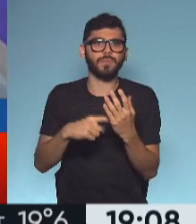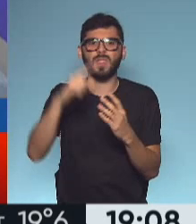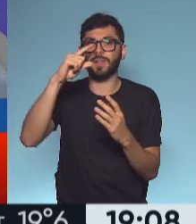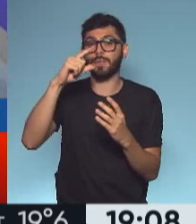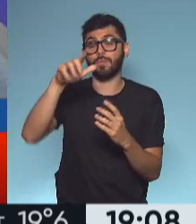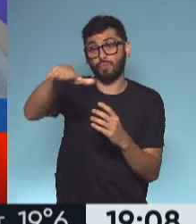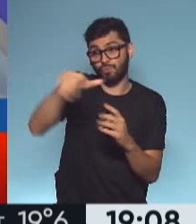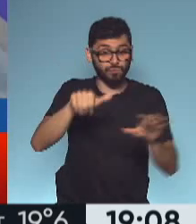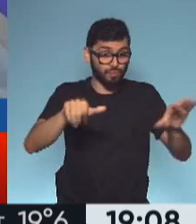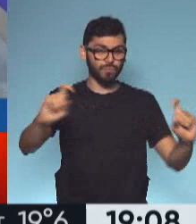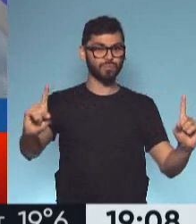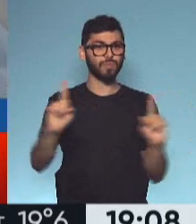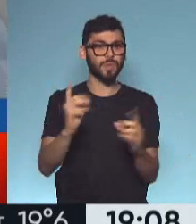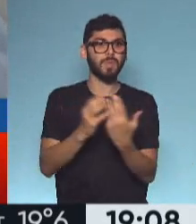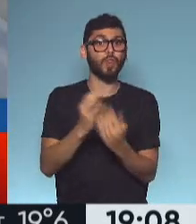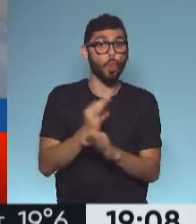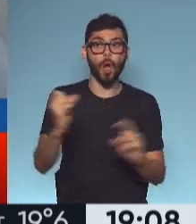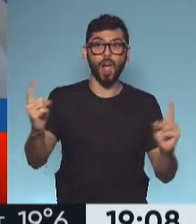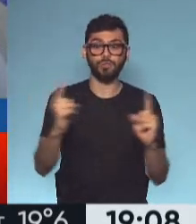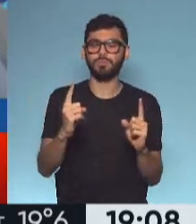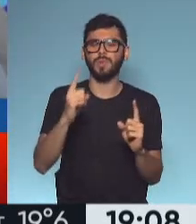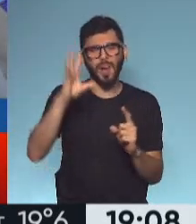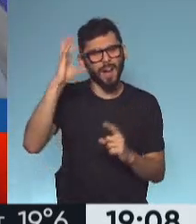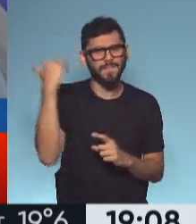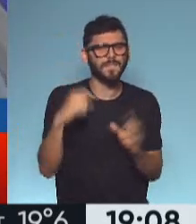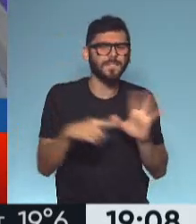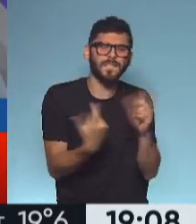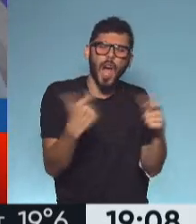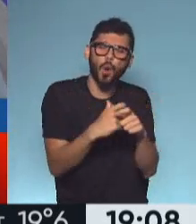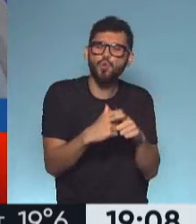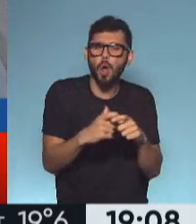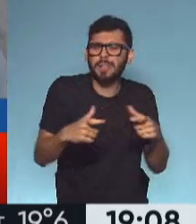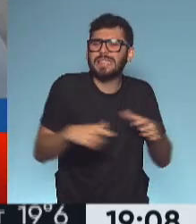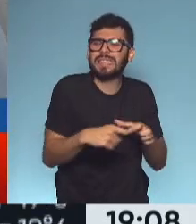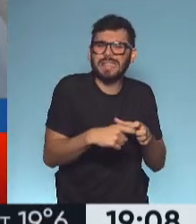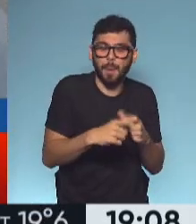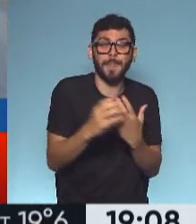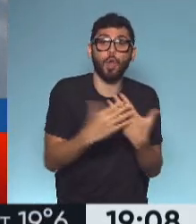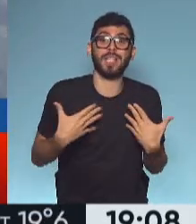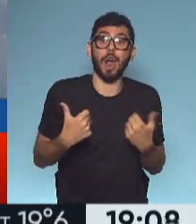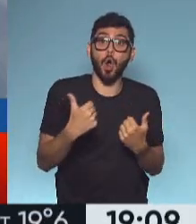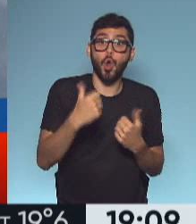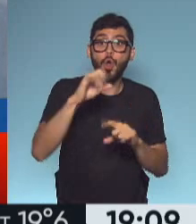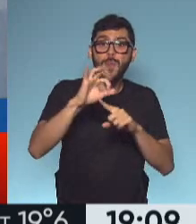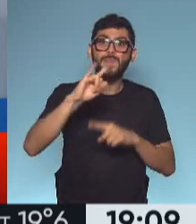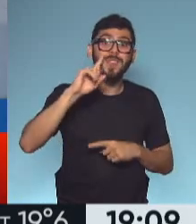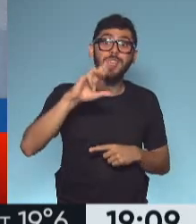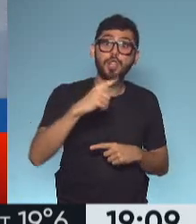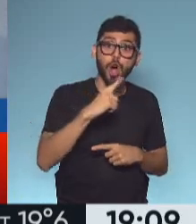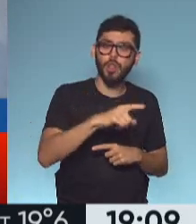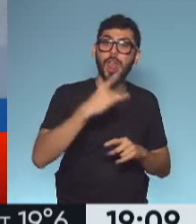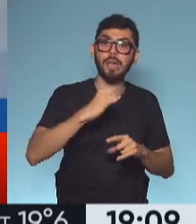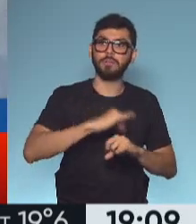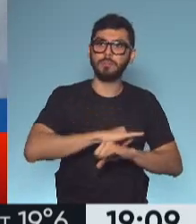Cafiero. ¿Te acordás que ayer te dije que había habido una reunión de la mesa chica de la Ciudad de Buenos Aires en la cual el ministro Hernán Quirós había